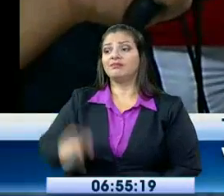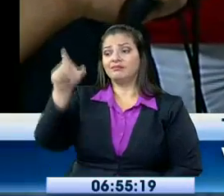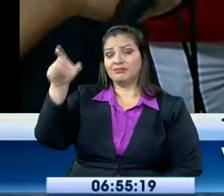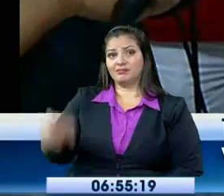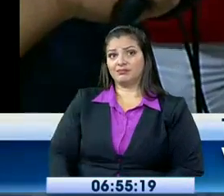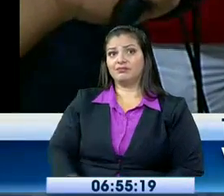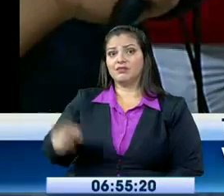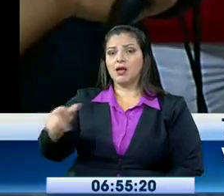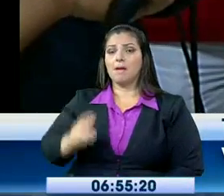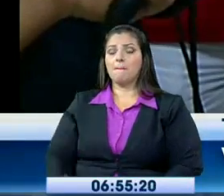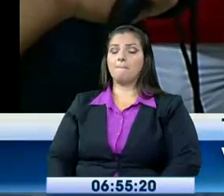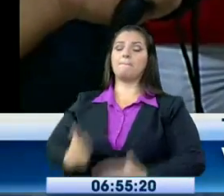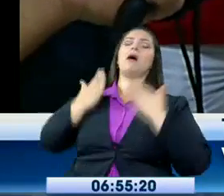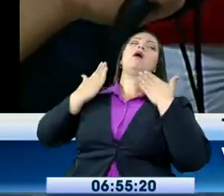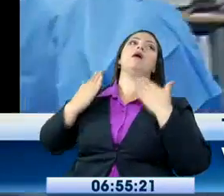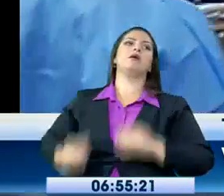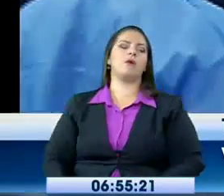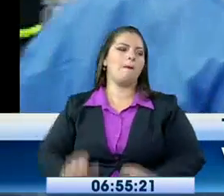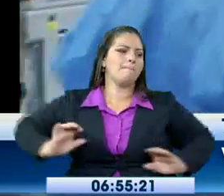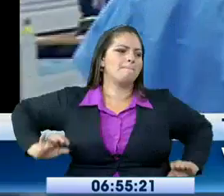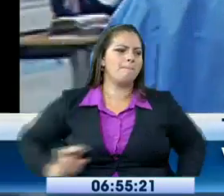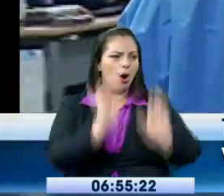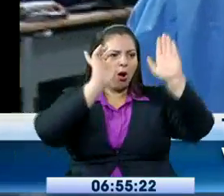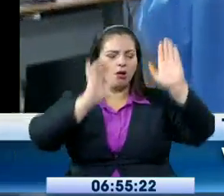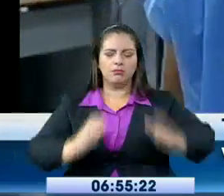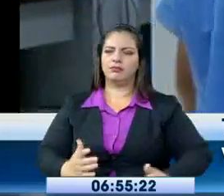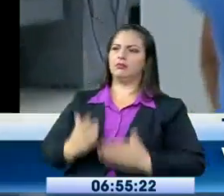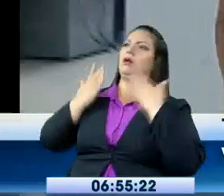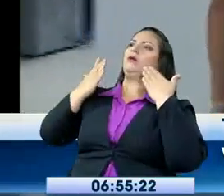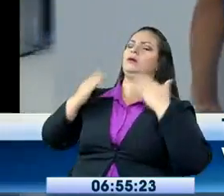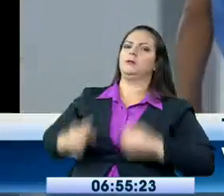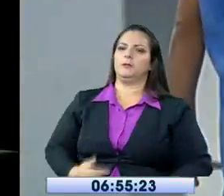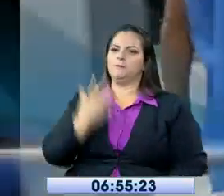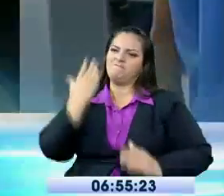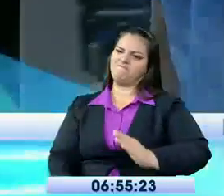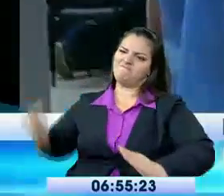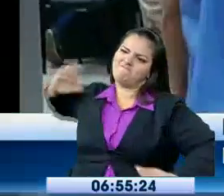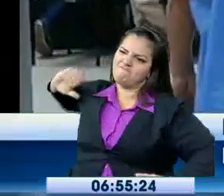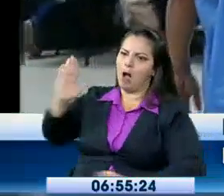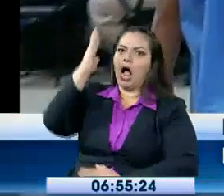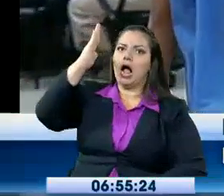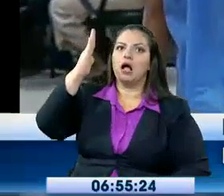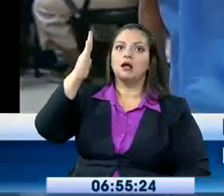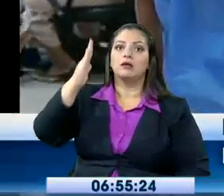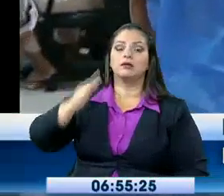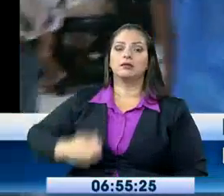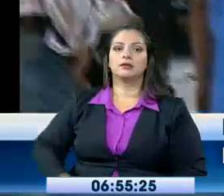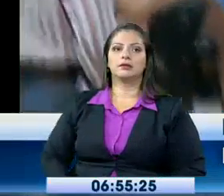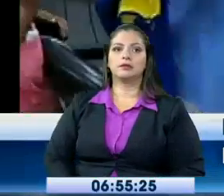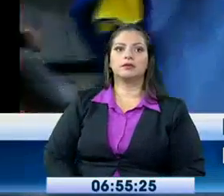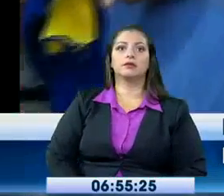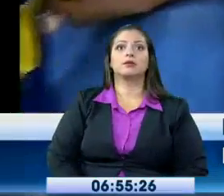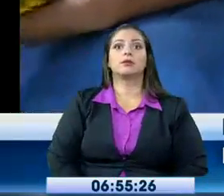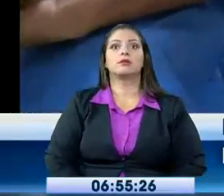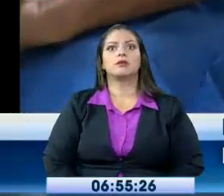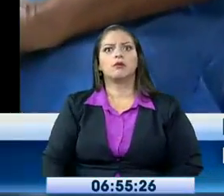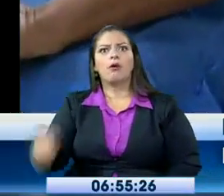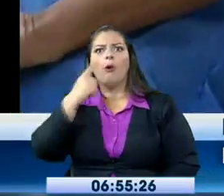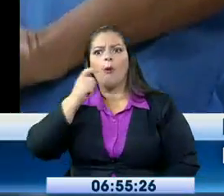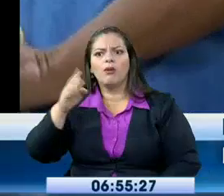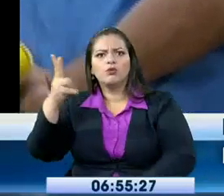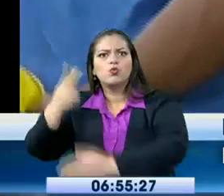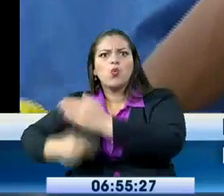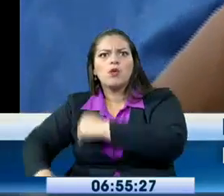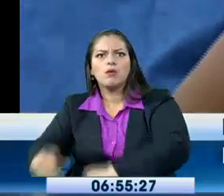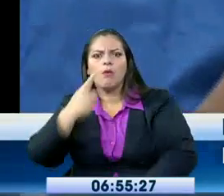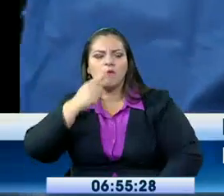me empuja, yo le alcé la mano. Y ahí el hijo de esa persona me cayó machetazo en la cabeza, me dio como